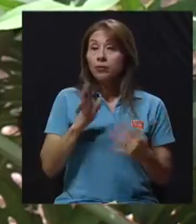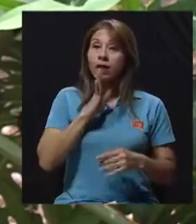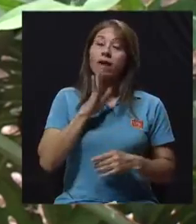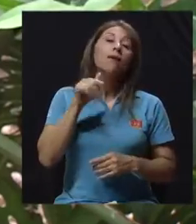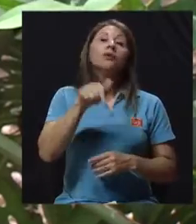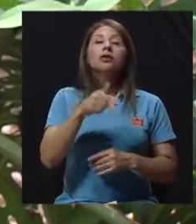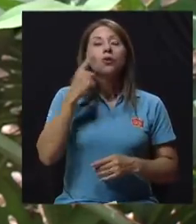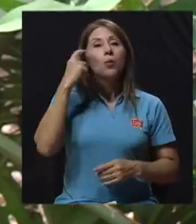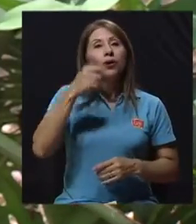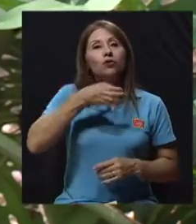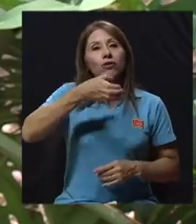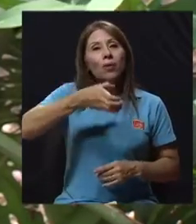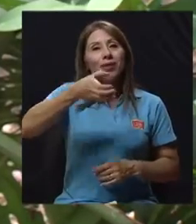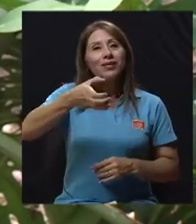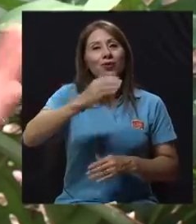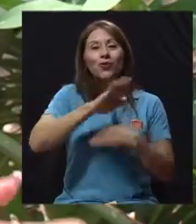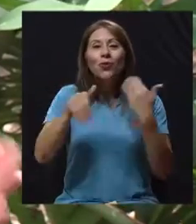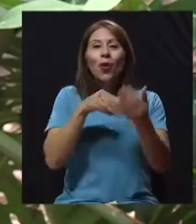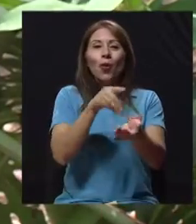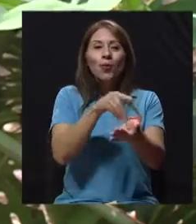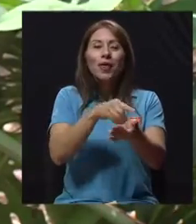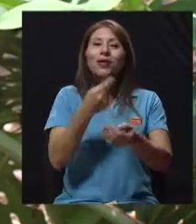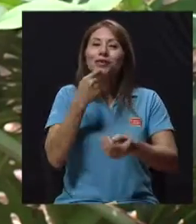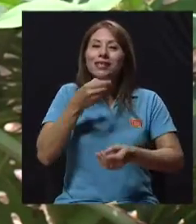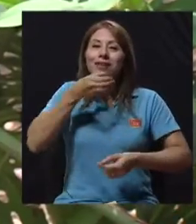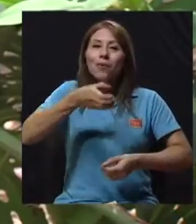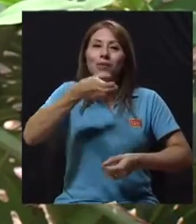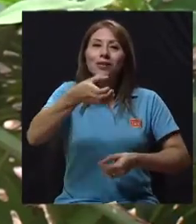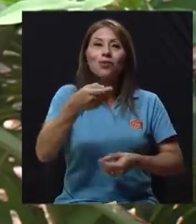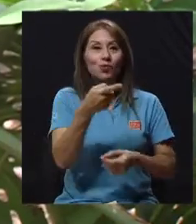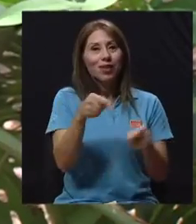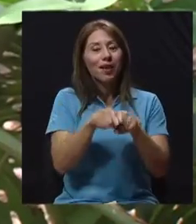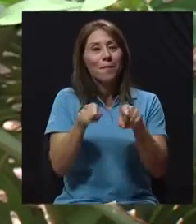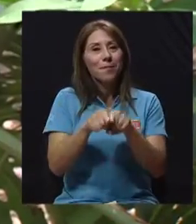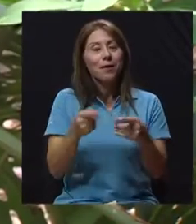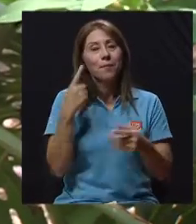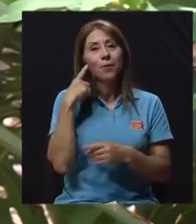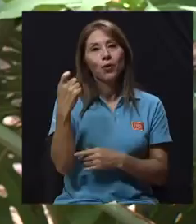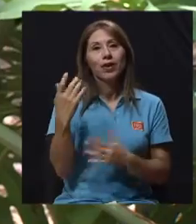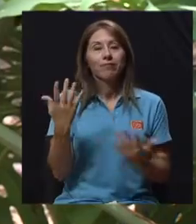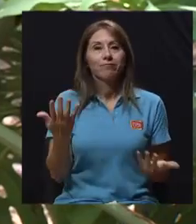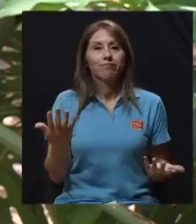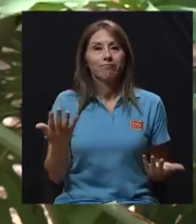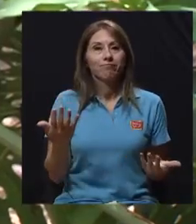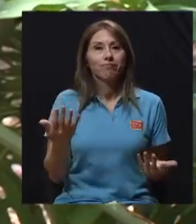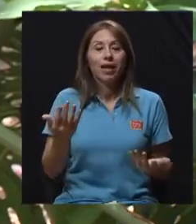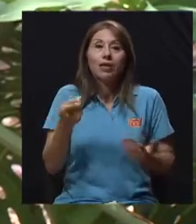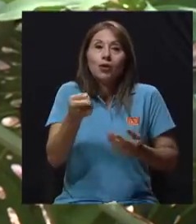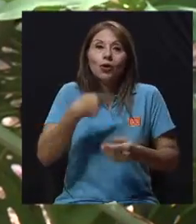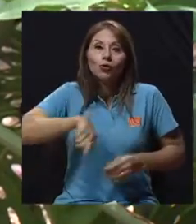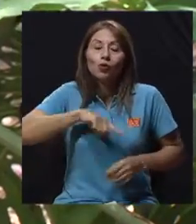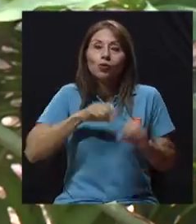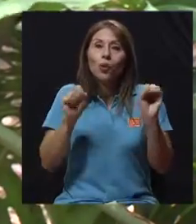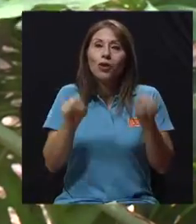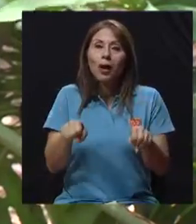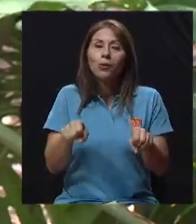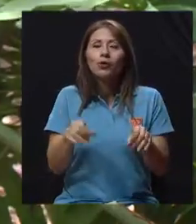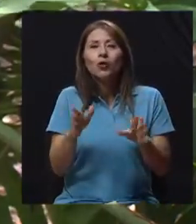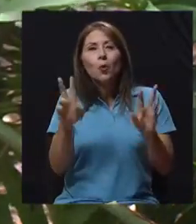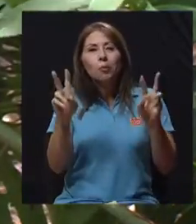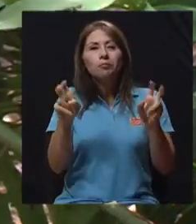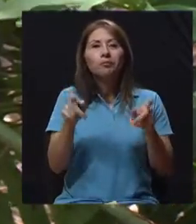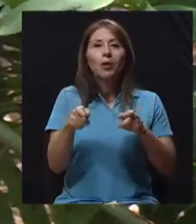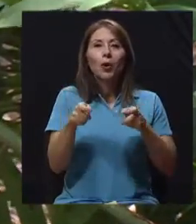sería una recomendación que yo sé que todos los médicos, usted lo da también, Daniel, porque uh-huh. Definitivamente es lo que pues, está a nuestro alcance y que podríamos tal